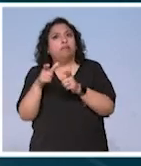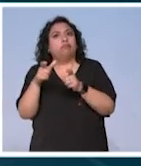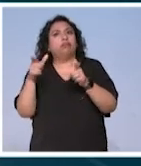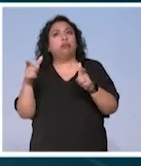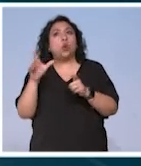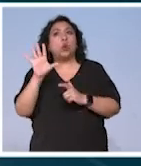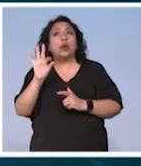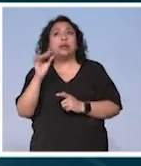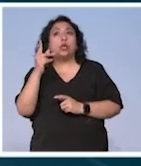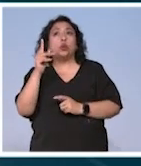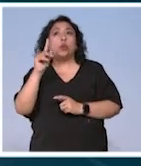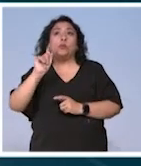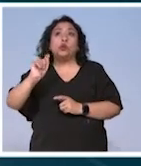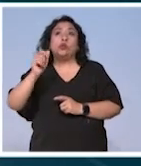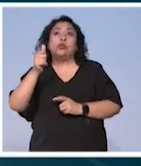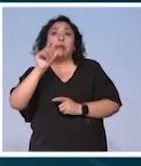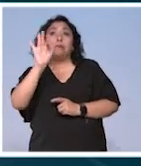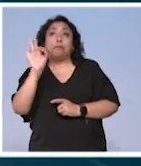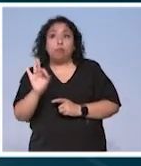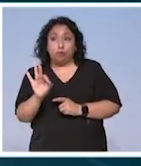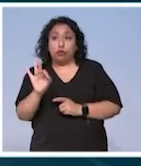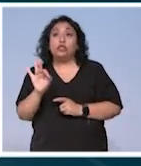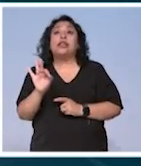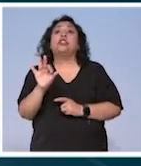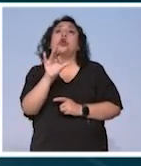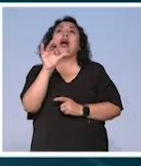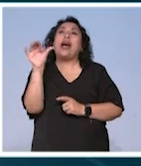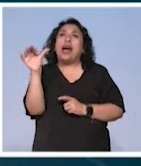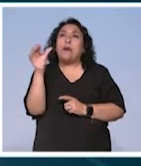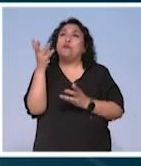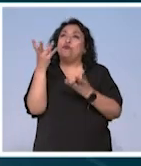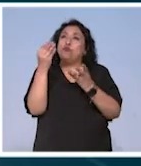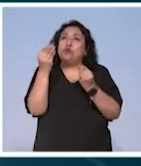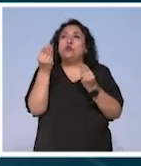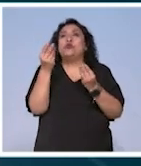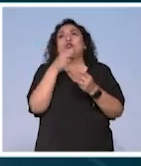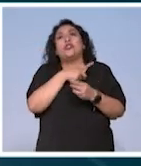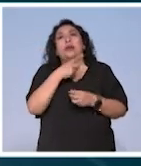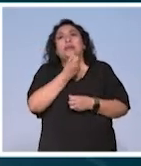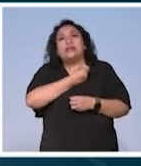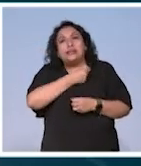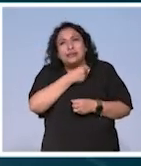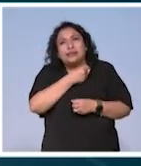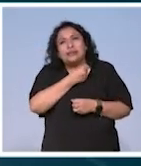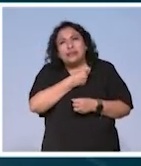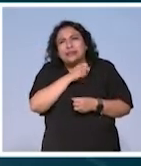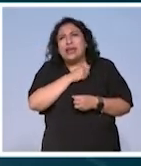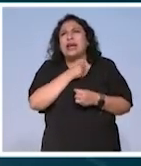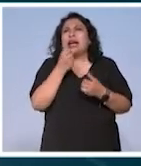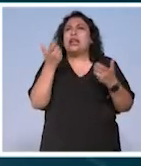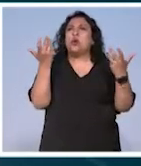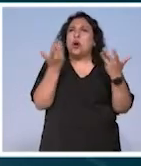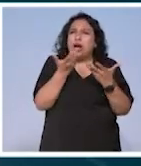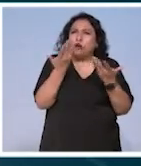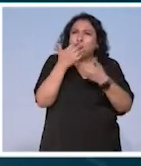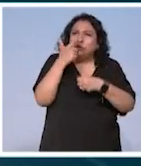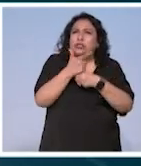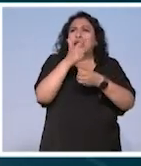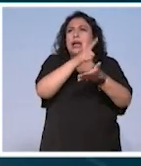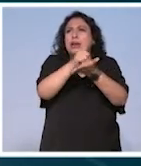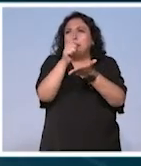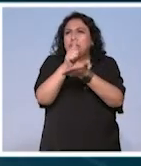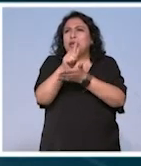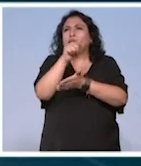en 41.6%, debido al auge de la sanidad, la acción social, la limpieza y los servicios